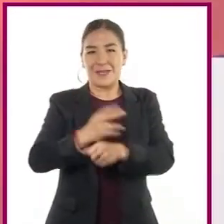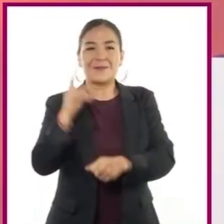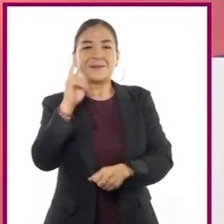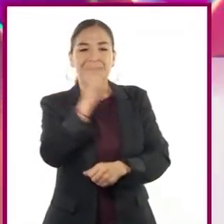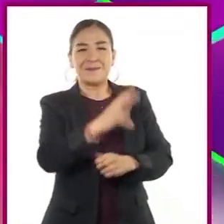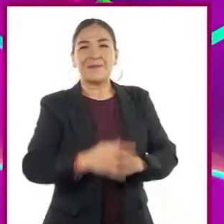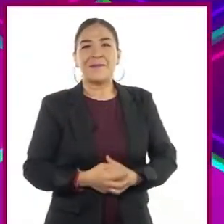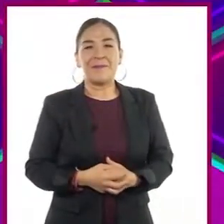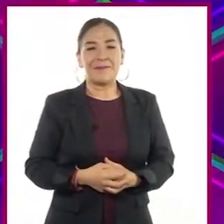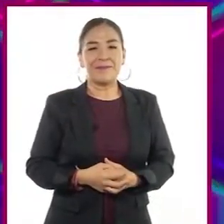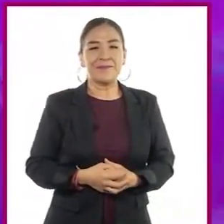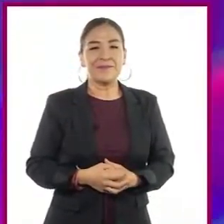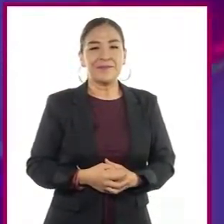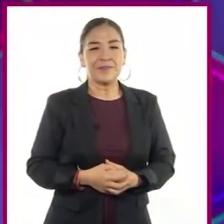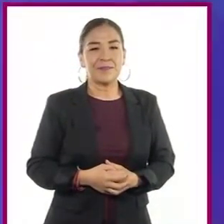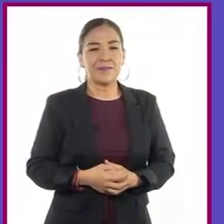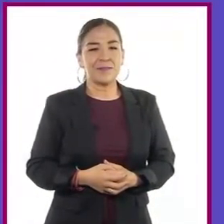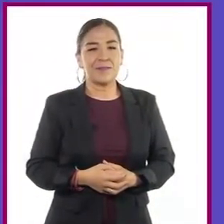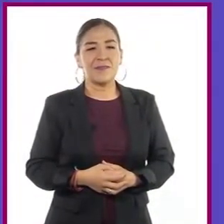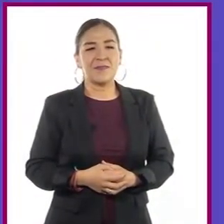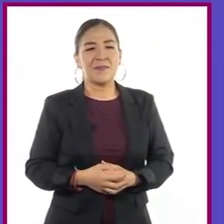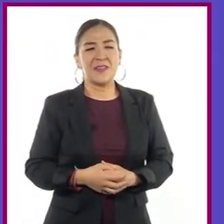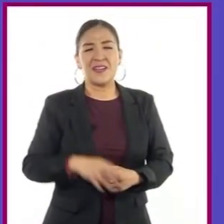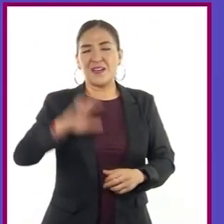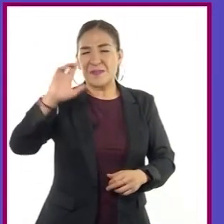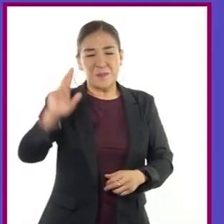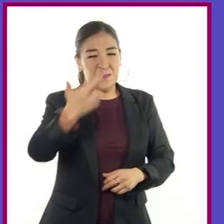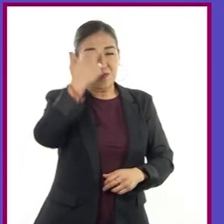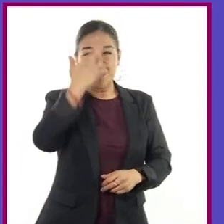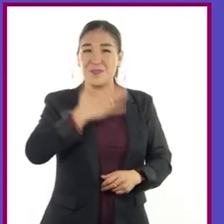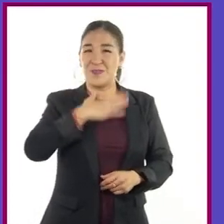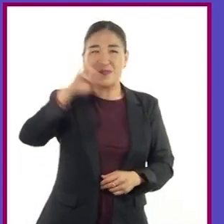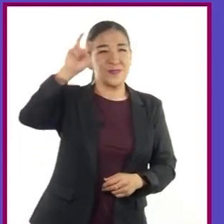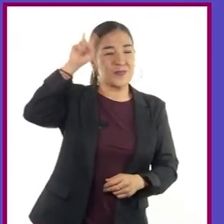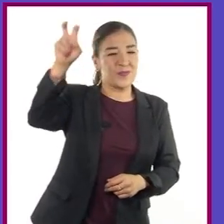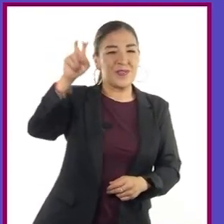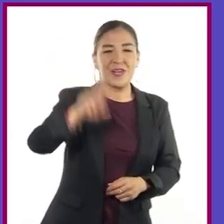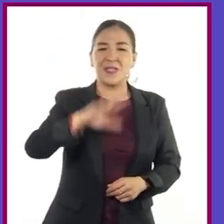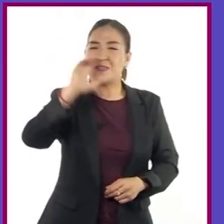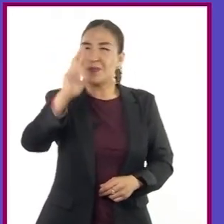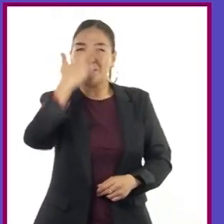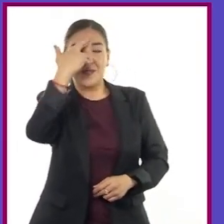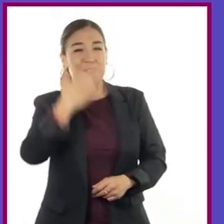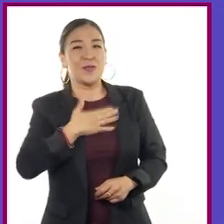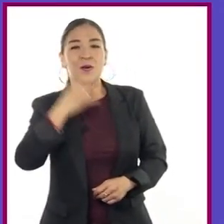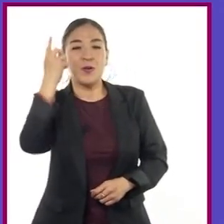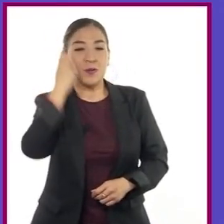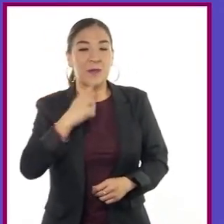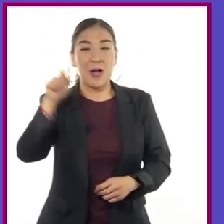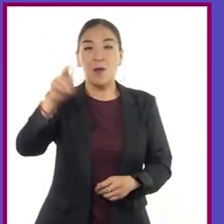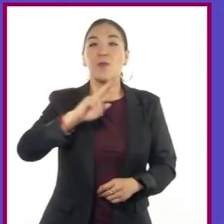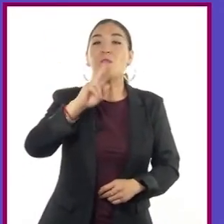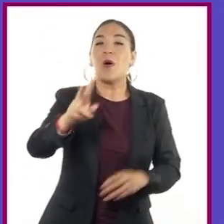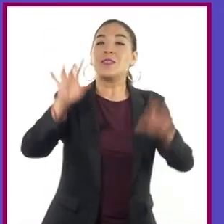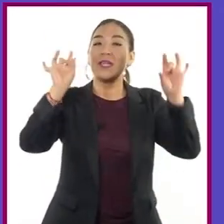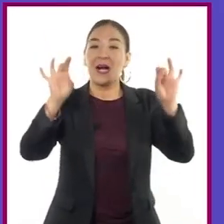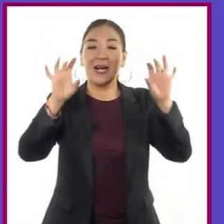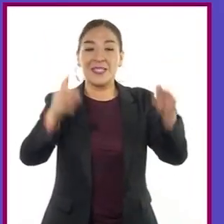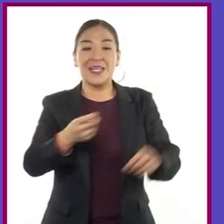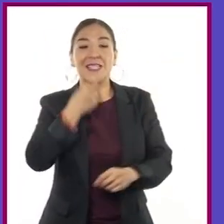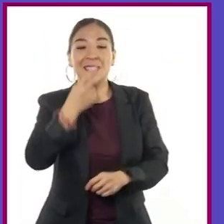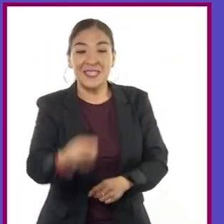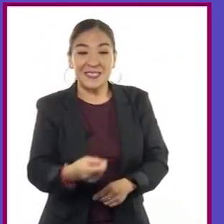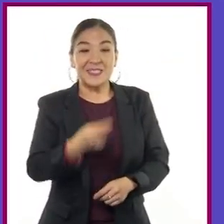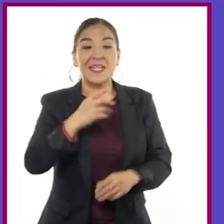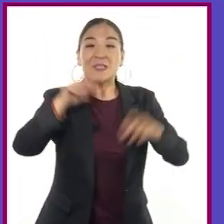Dice así: no sé si soñaba, no sé si dormía, y la voz de un ángel dijo que te diga: celebra la